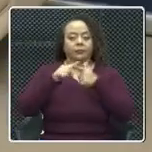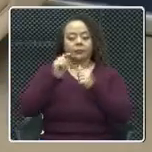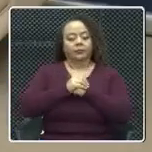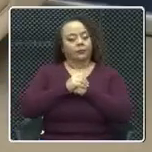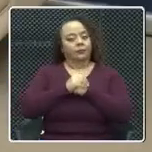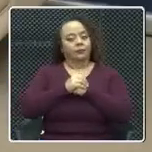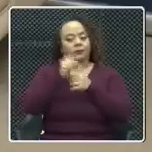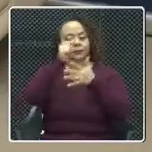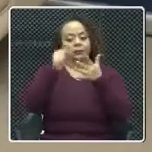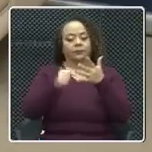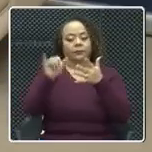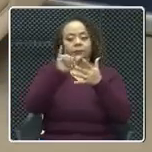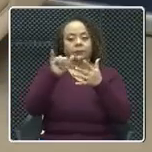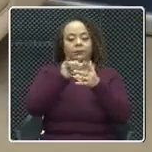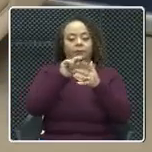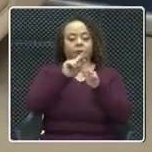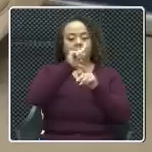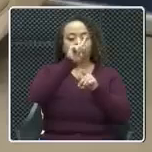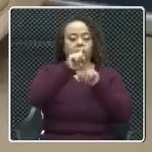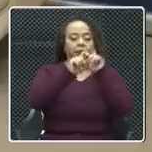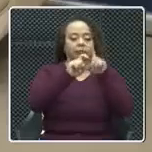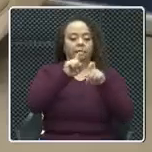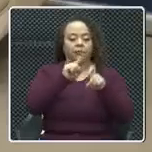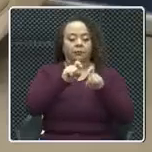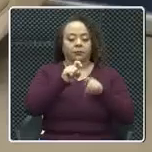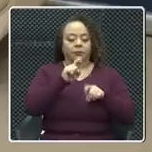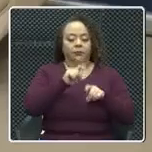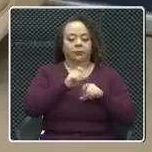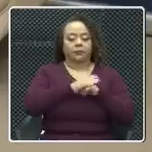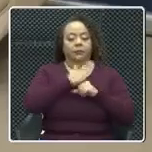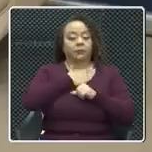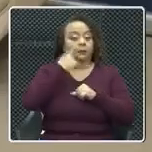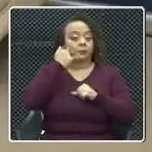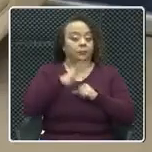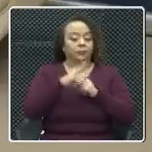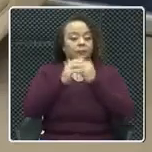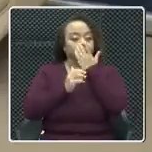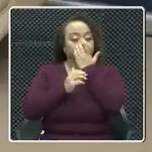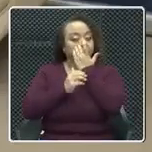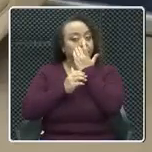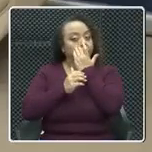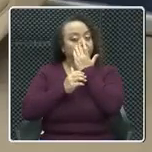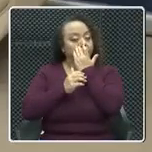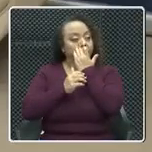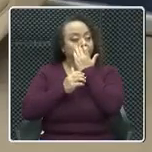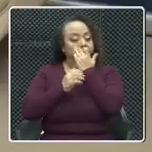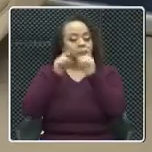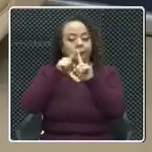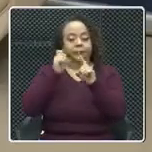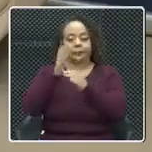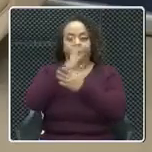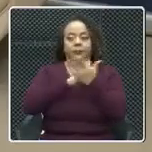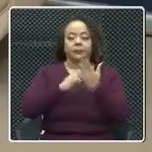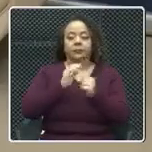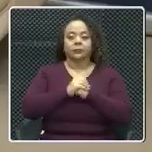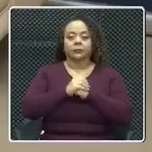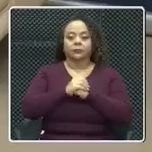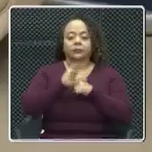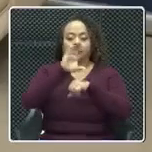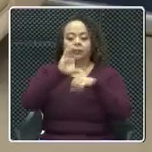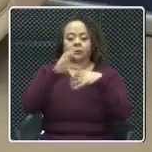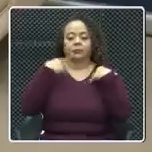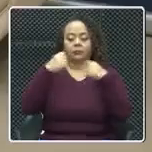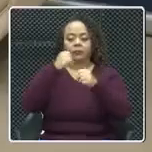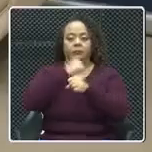hecho, son como cuestionarios que, de hecho, me parece que incluso desde la parte del Consejo de